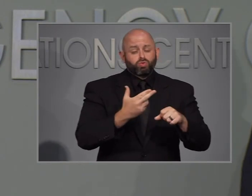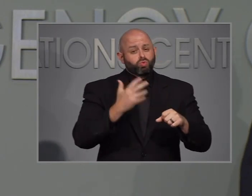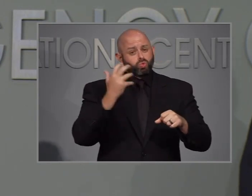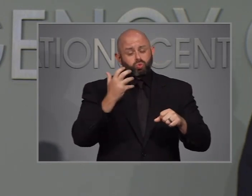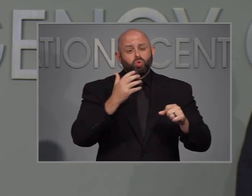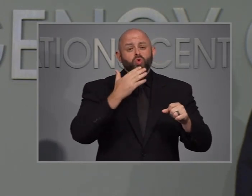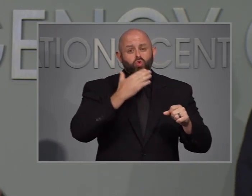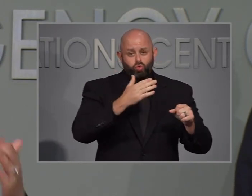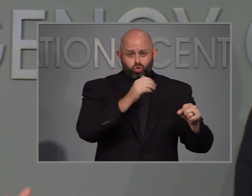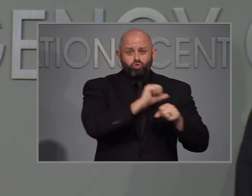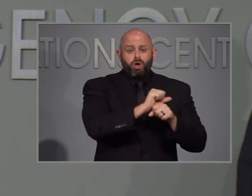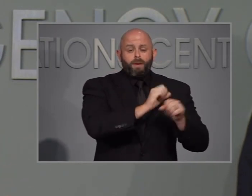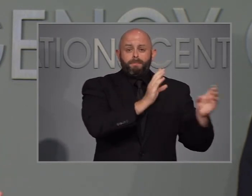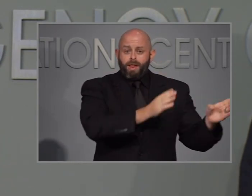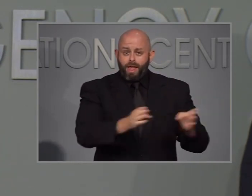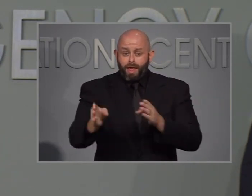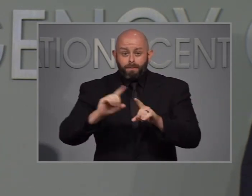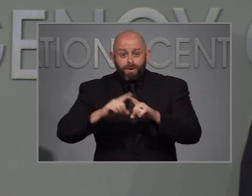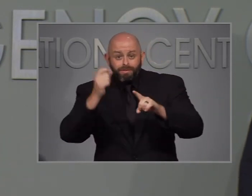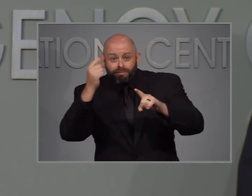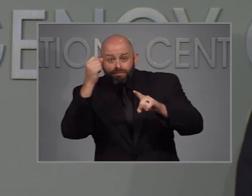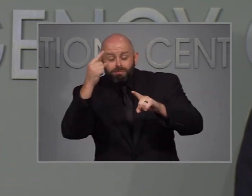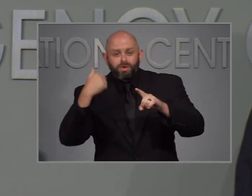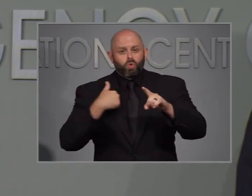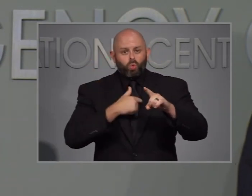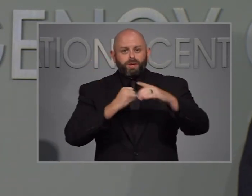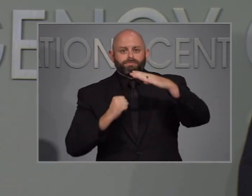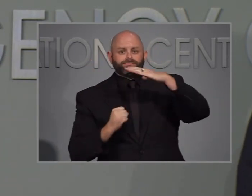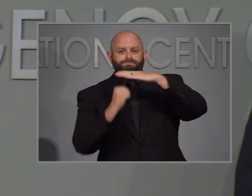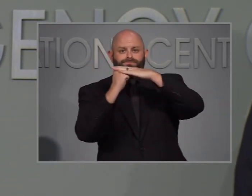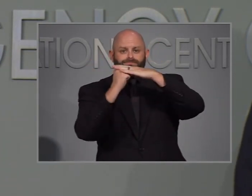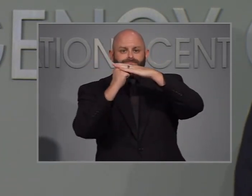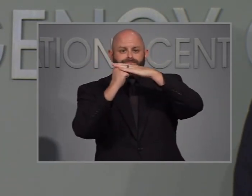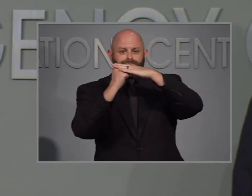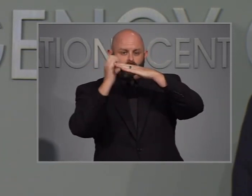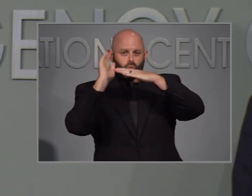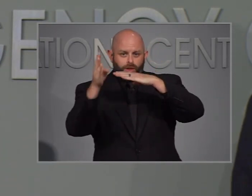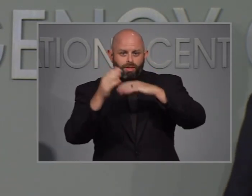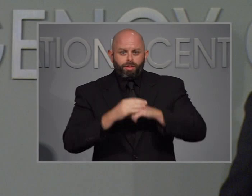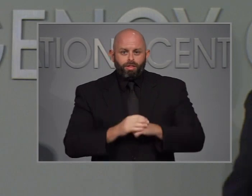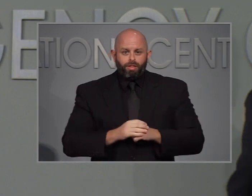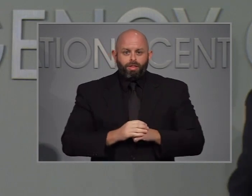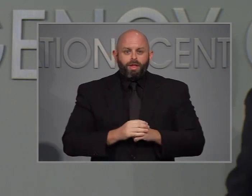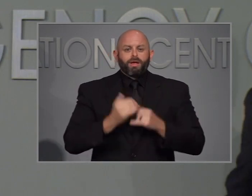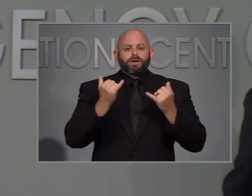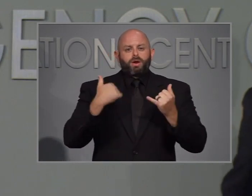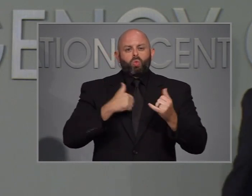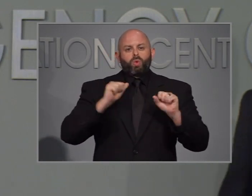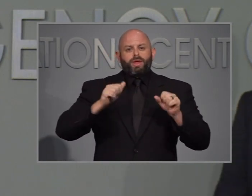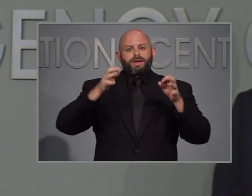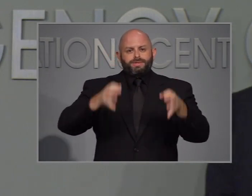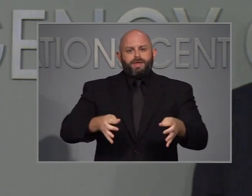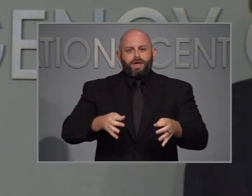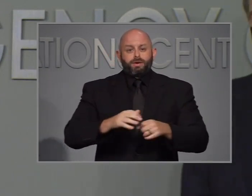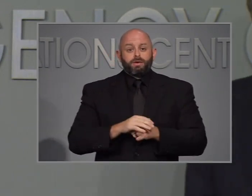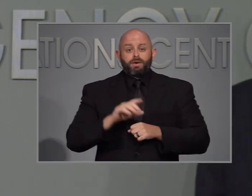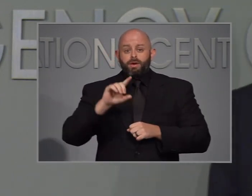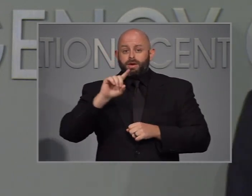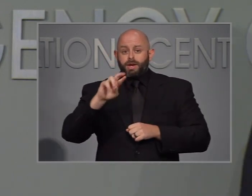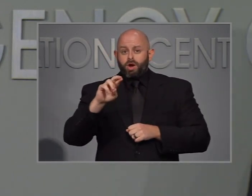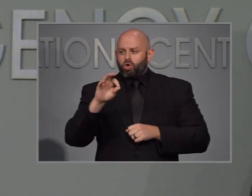hecho un excelente trabajo, incluso si llega a haber un alza, pero hay un tope. Lo que estamos diciendo es que hay un momento. El doctor